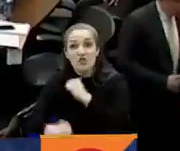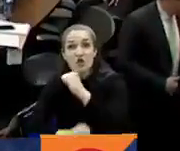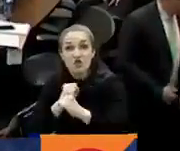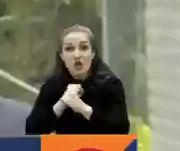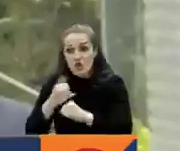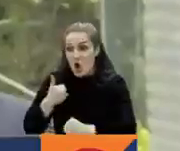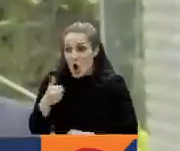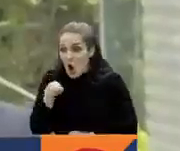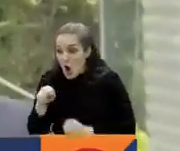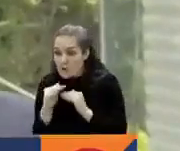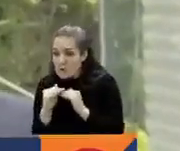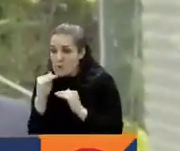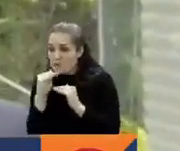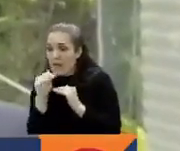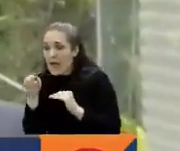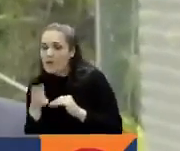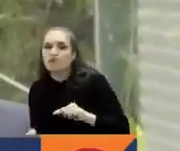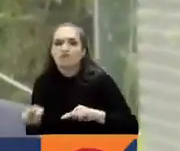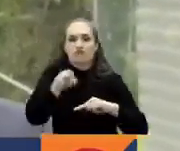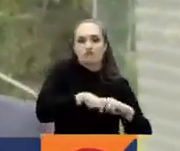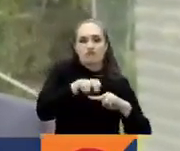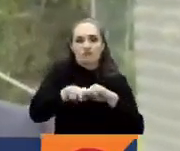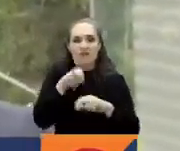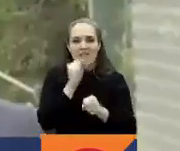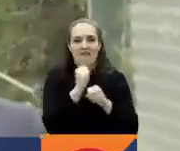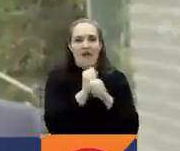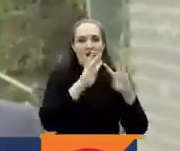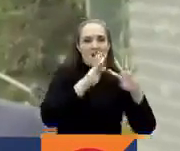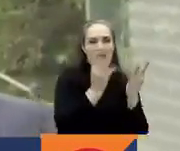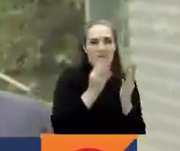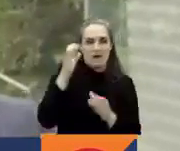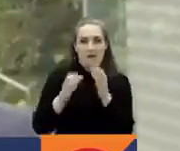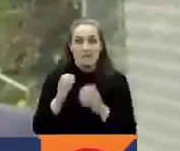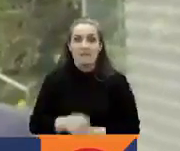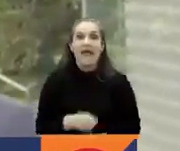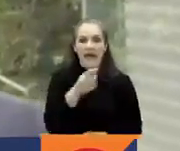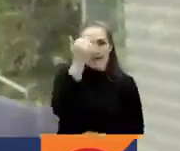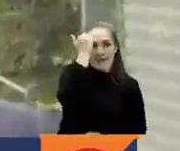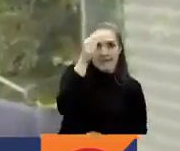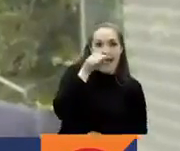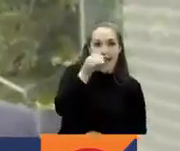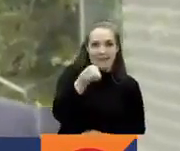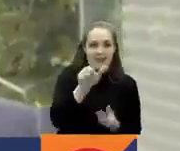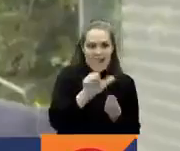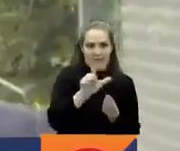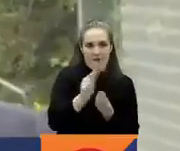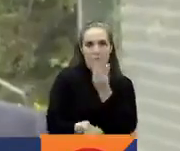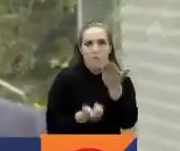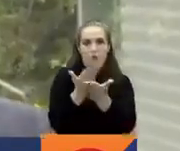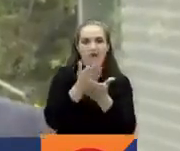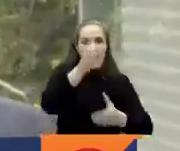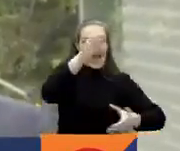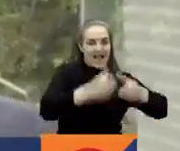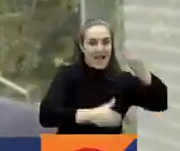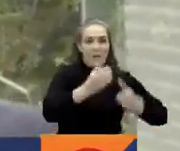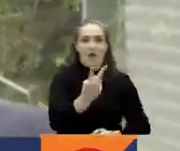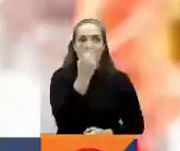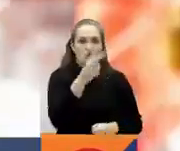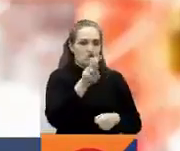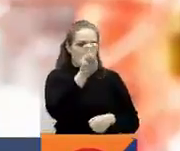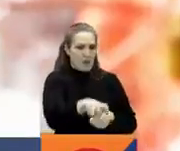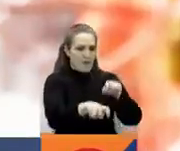Congreso. Para que jóvenes tengan la posibilidad de elegir 2 curules en la Cámara de Representantes y de esta forma tener